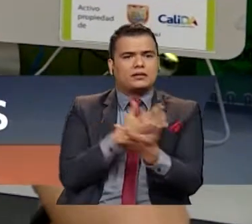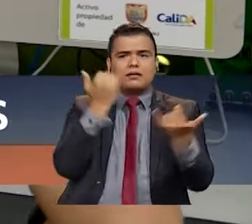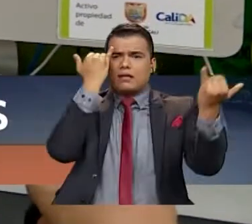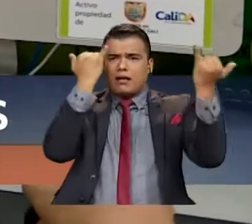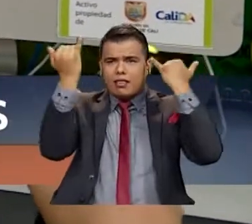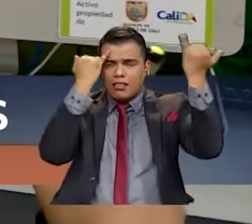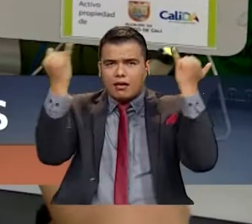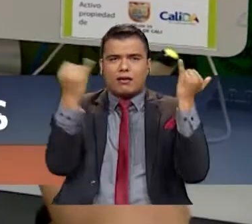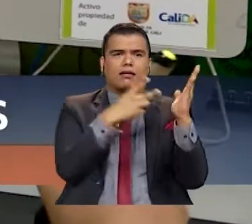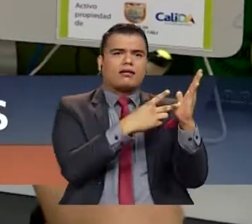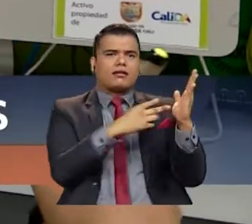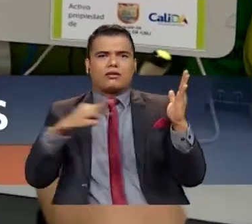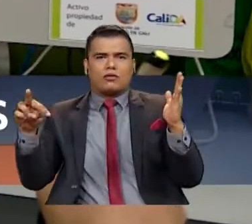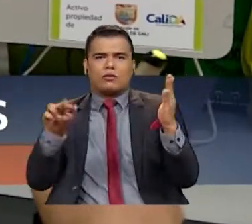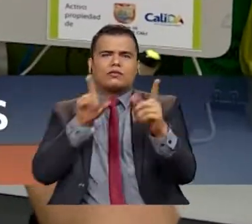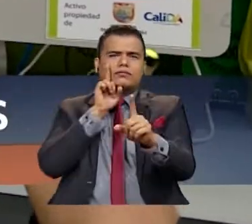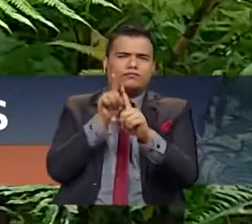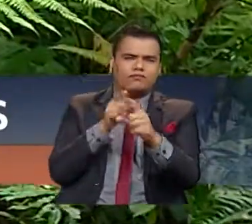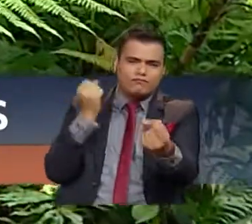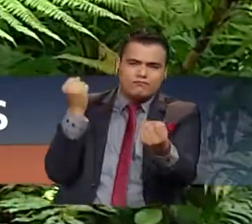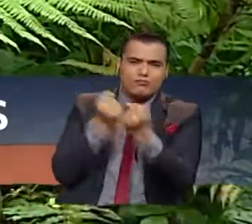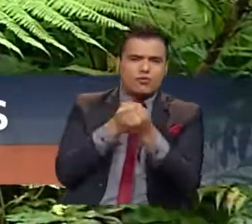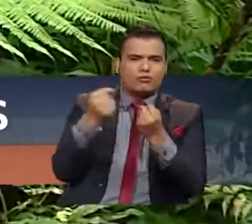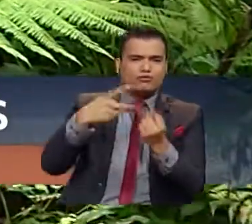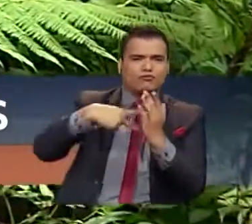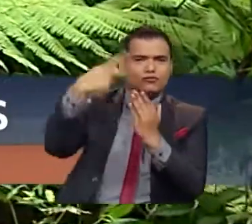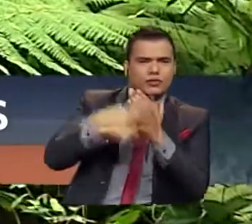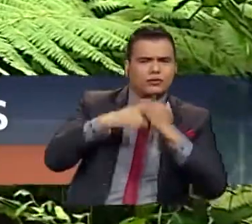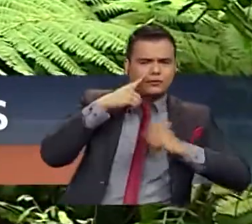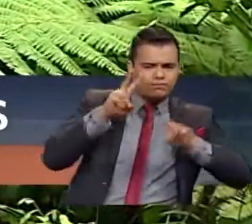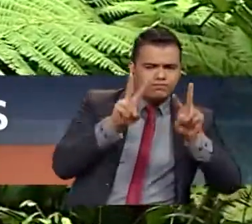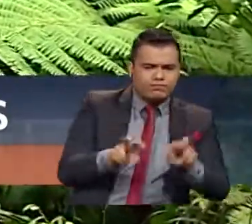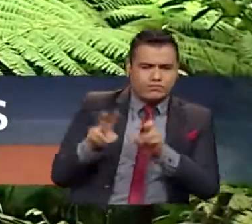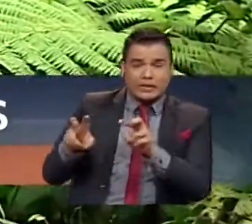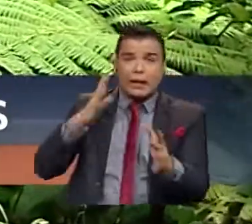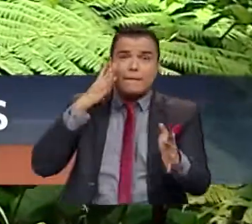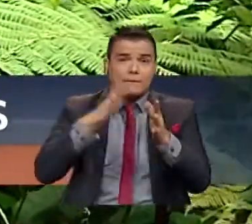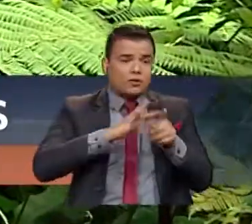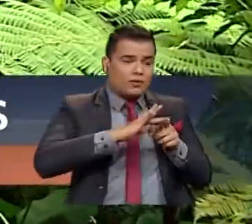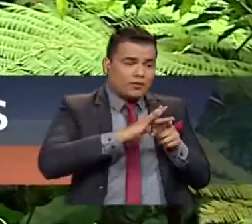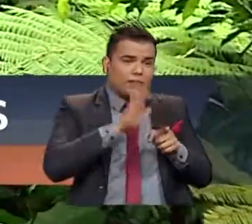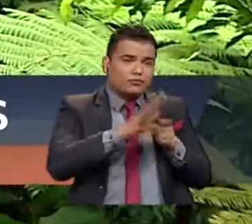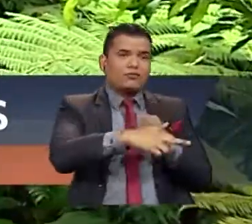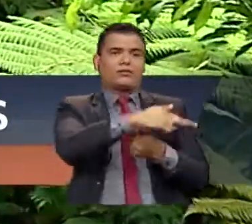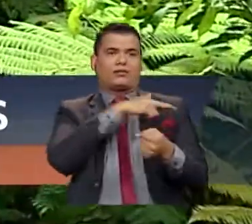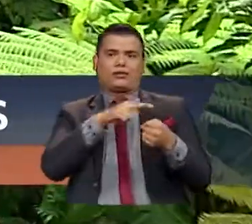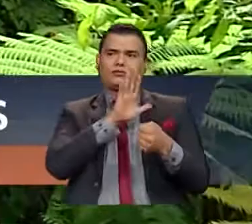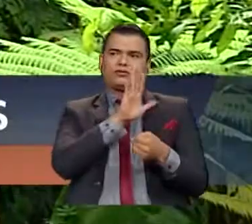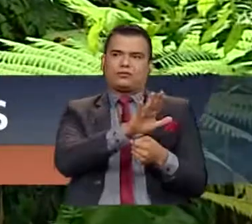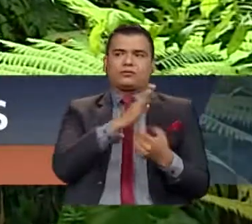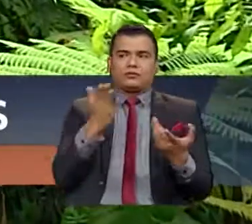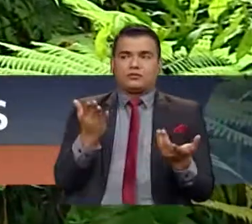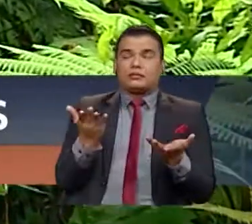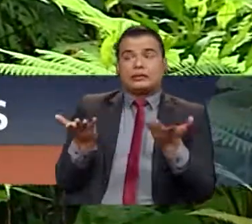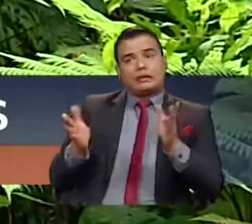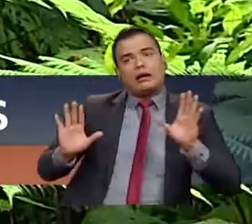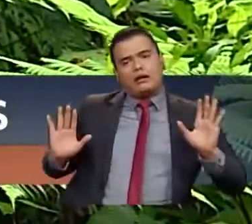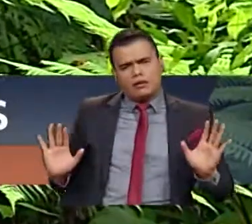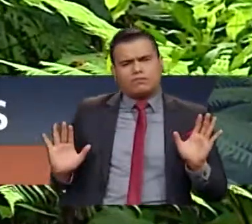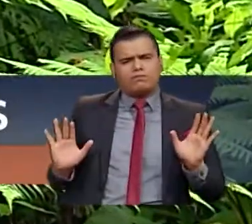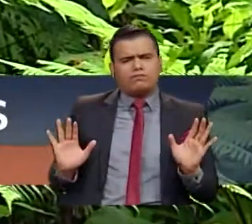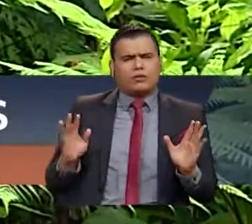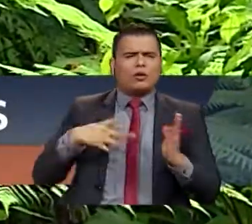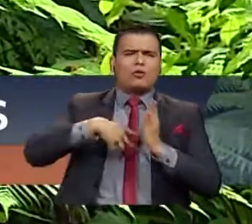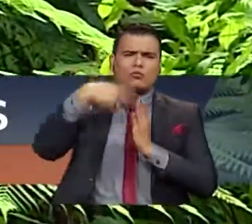son para generar precisamente esos proyectos de investigación que sean aplicados a nuestra región. Precisamente, doctora Dilian, porque está